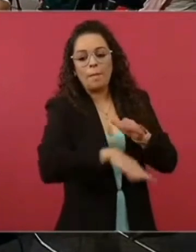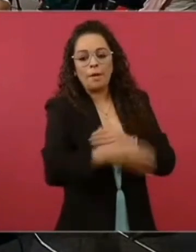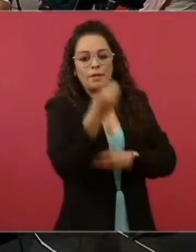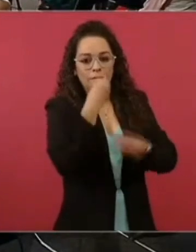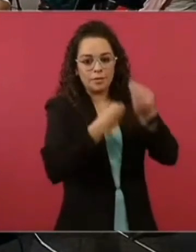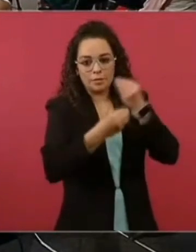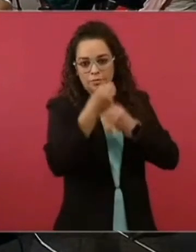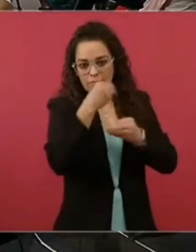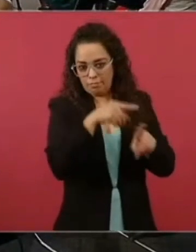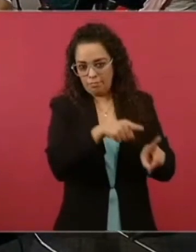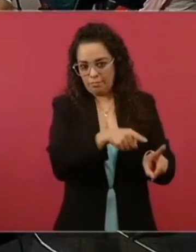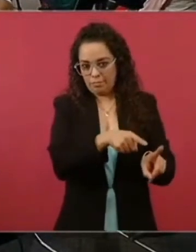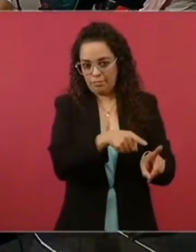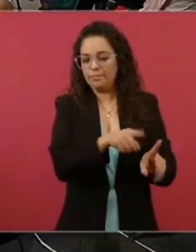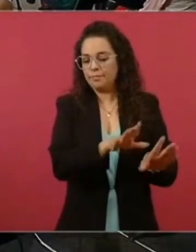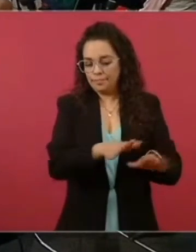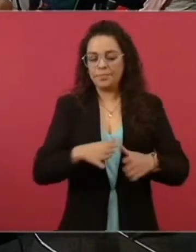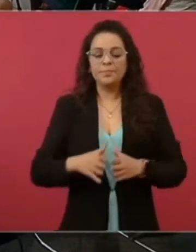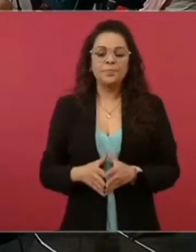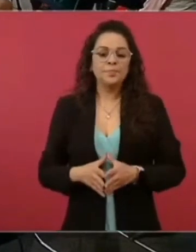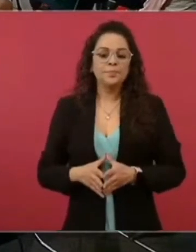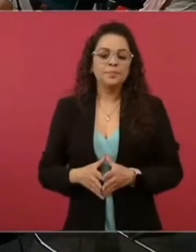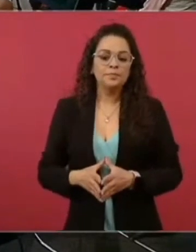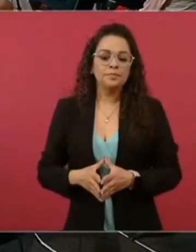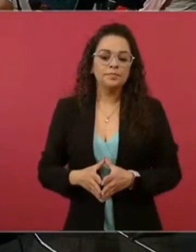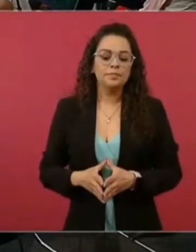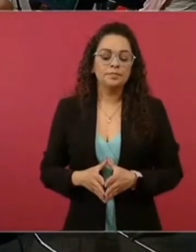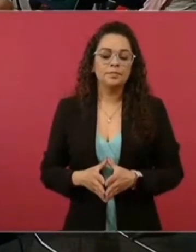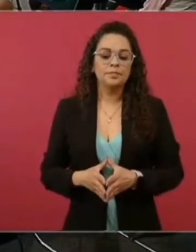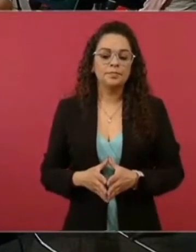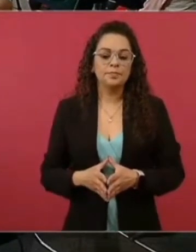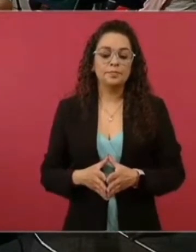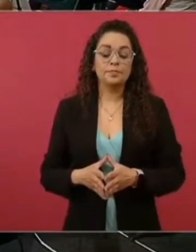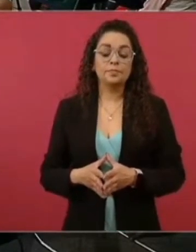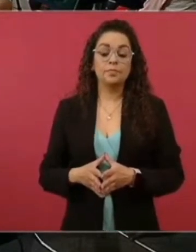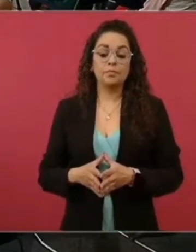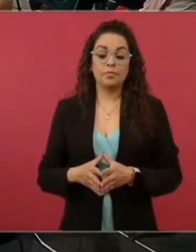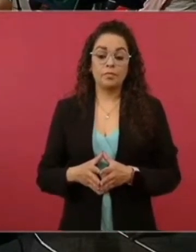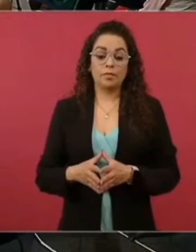gente. Bueno, cuando llegamos,